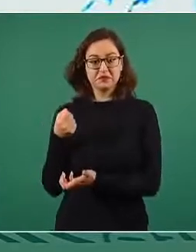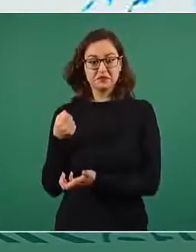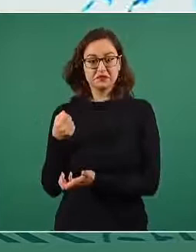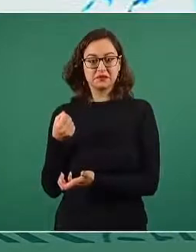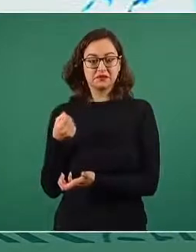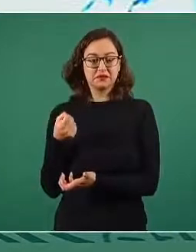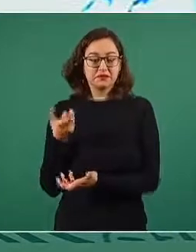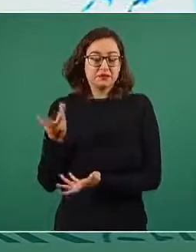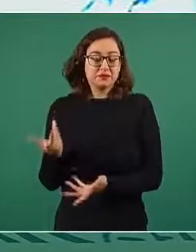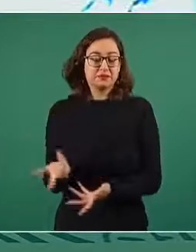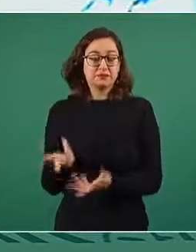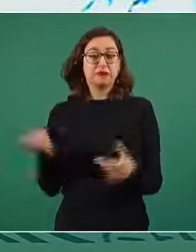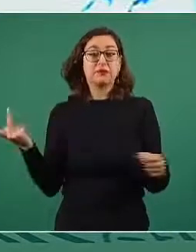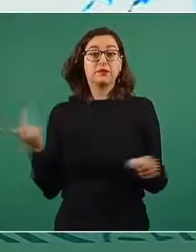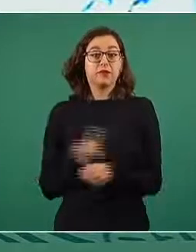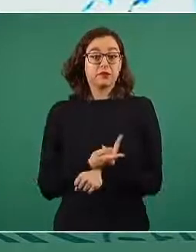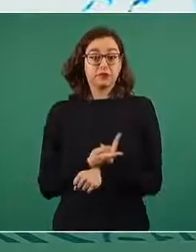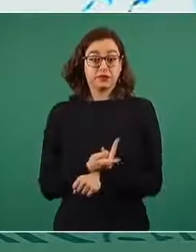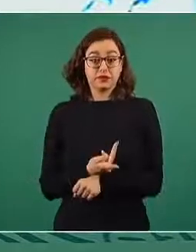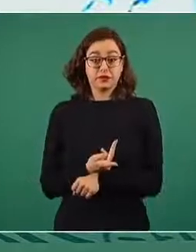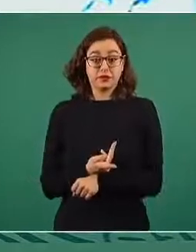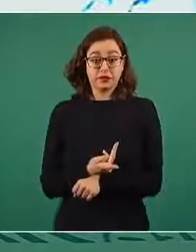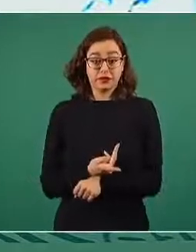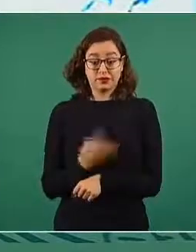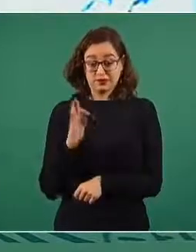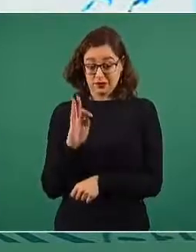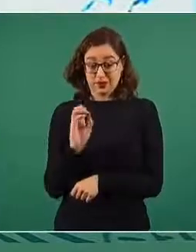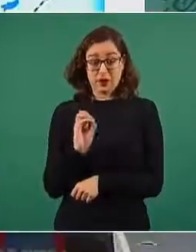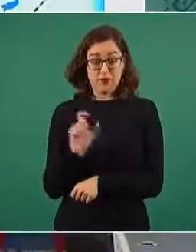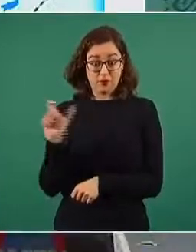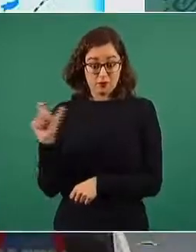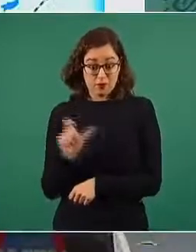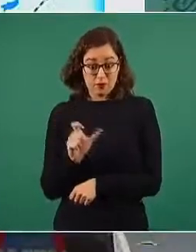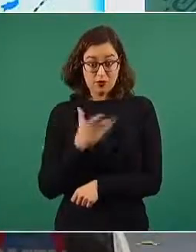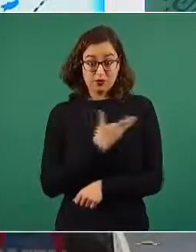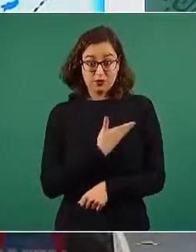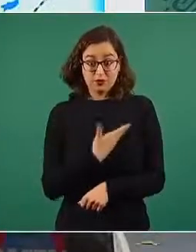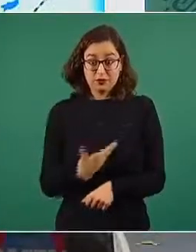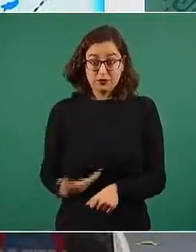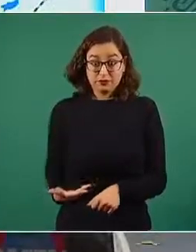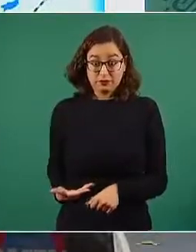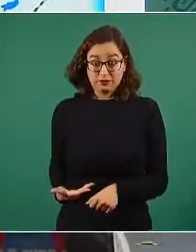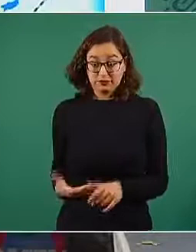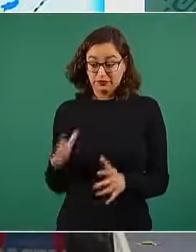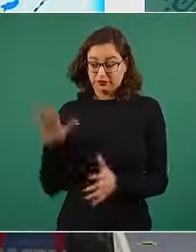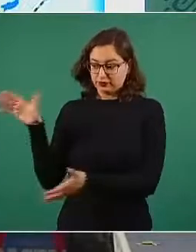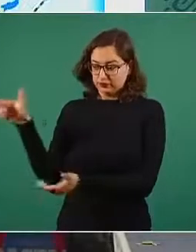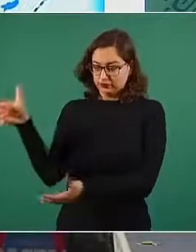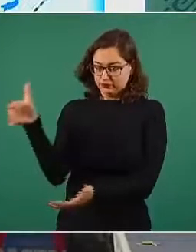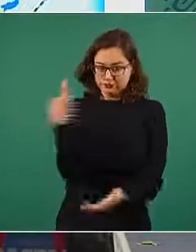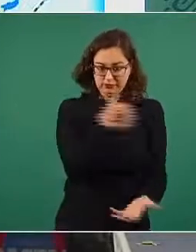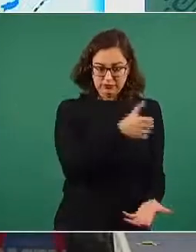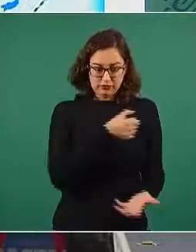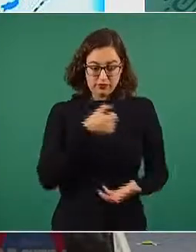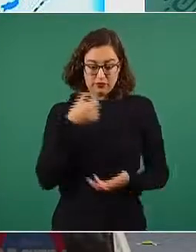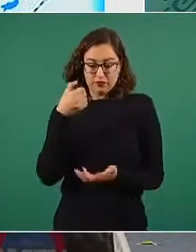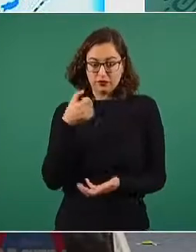todavía con Fox, que el 45% del presupuesto nacional se integraba con